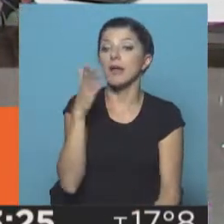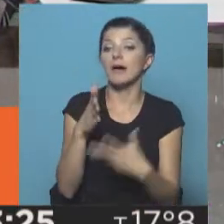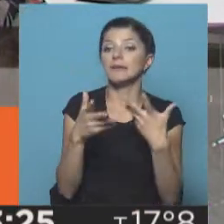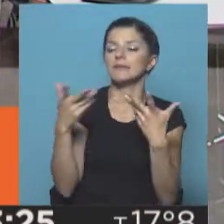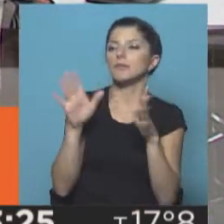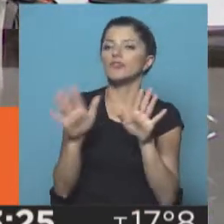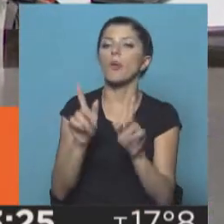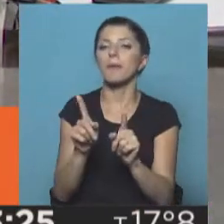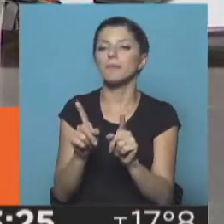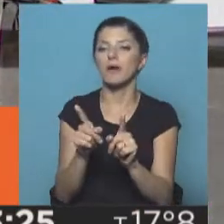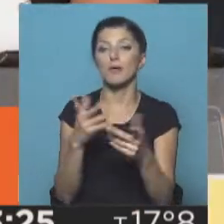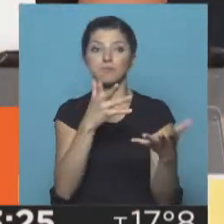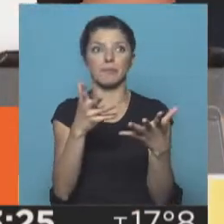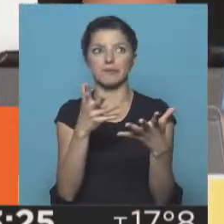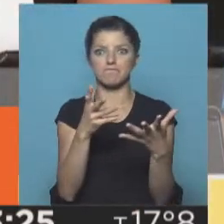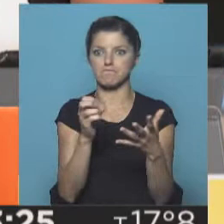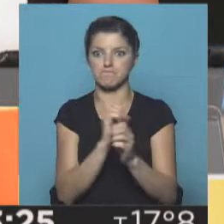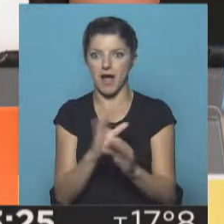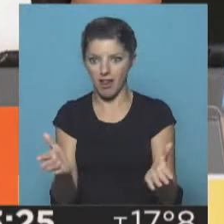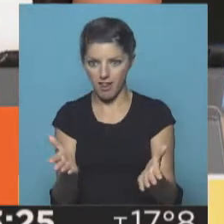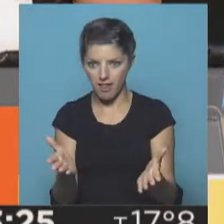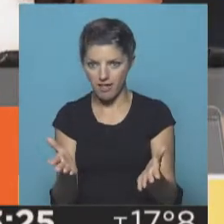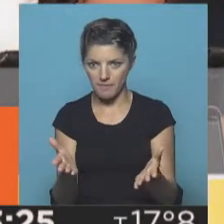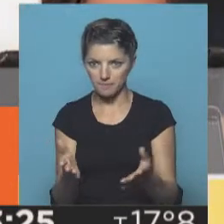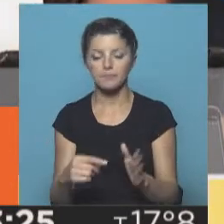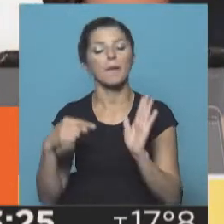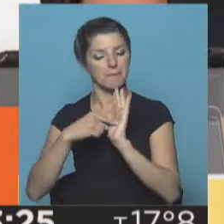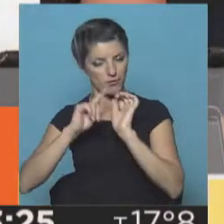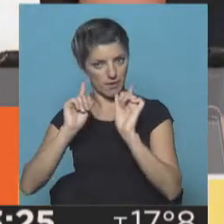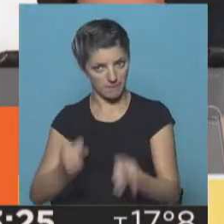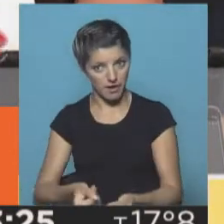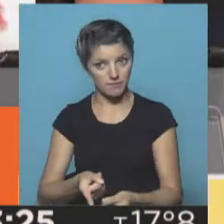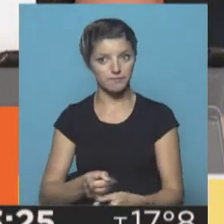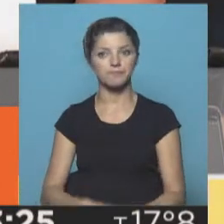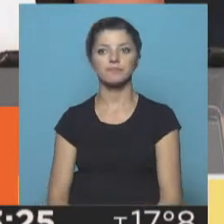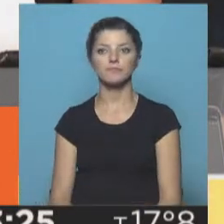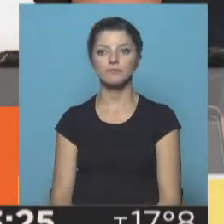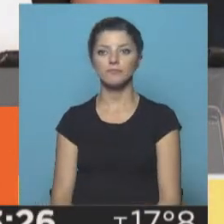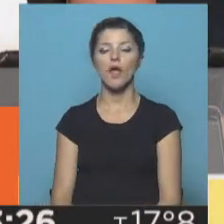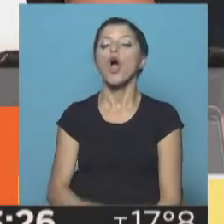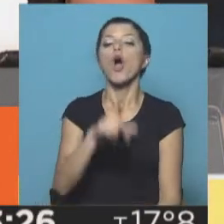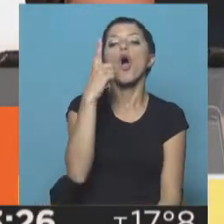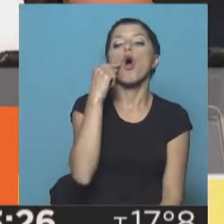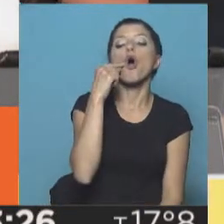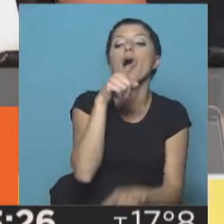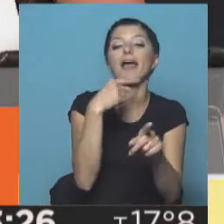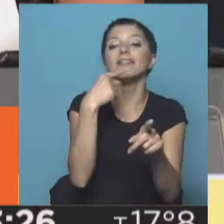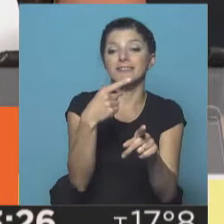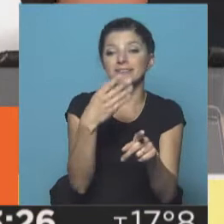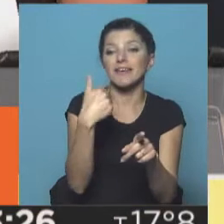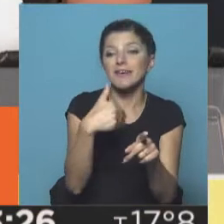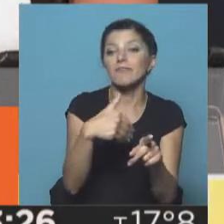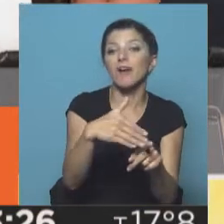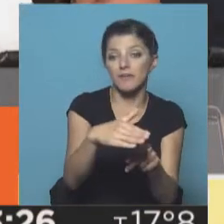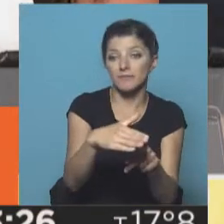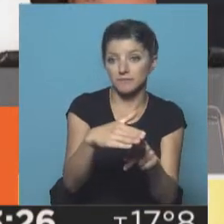poquito mal. Por otra parte, también es cierto que esta calma que él promete romper, porque dijo que iba a ser nastier,